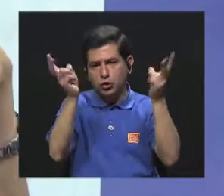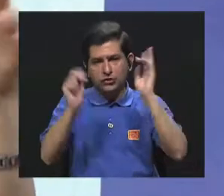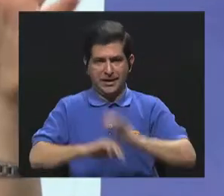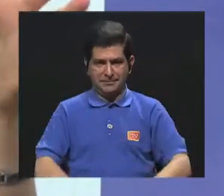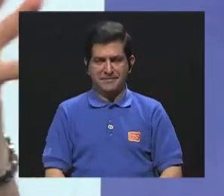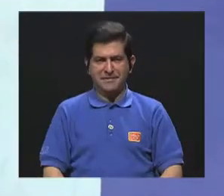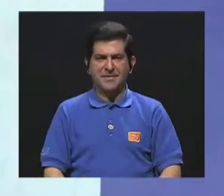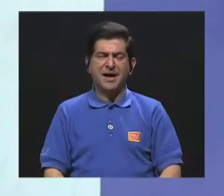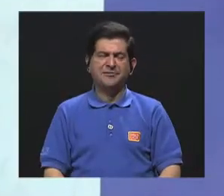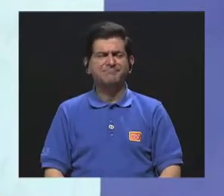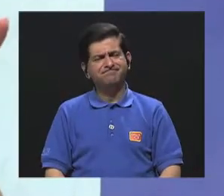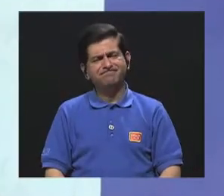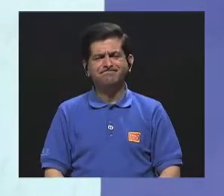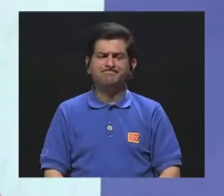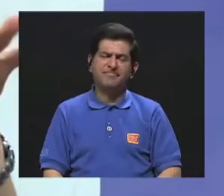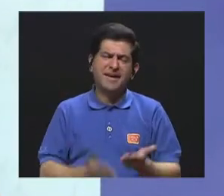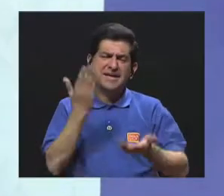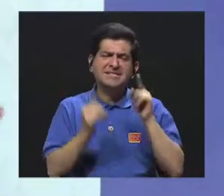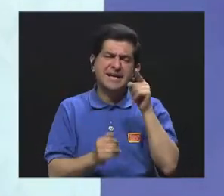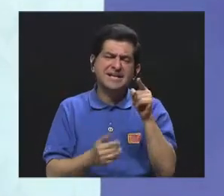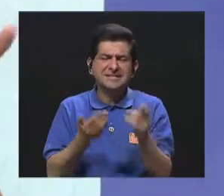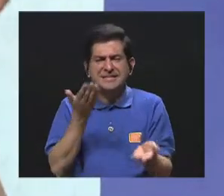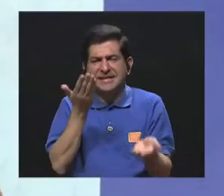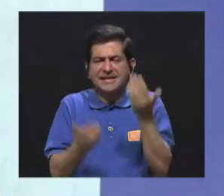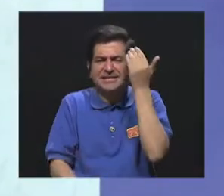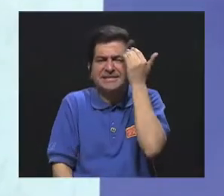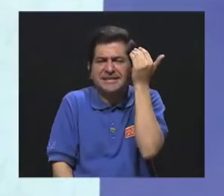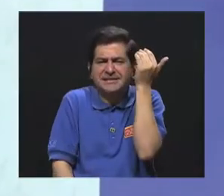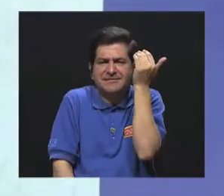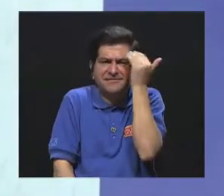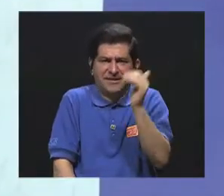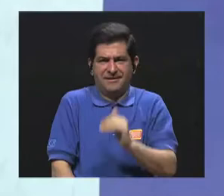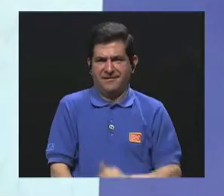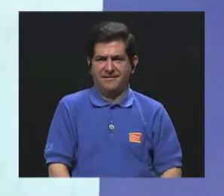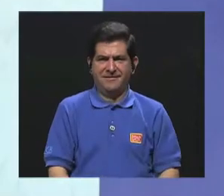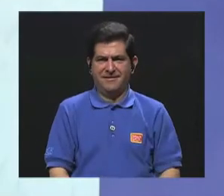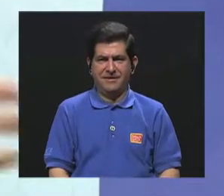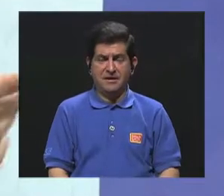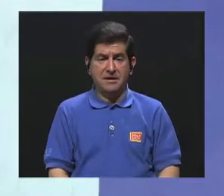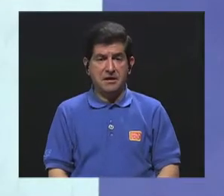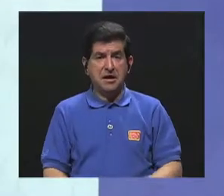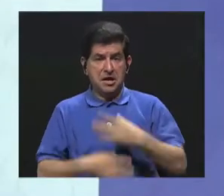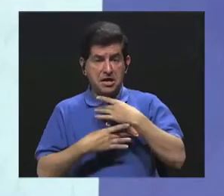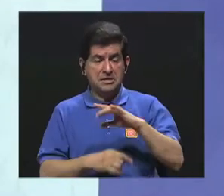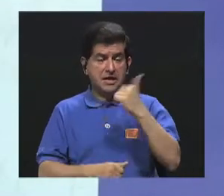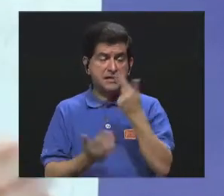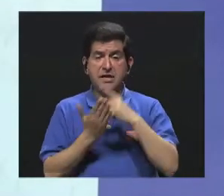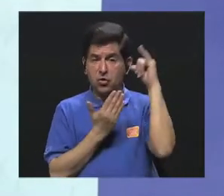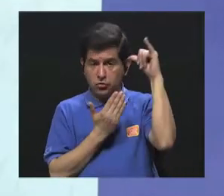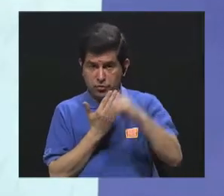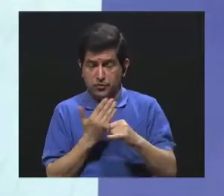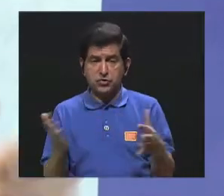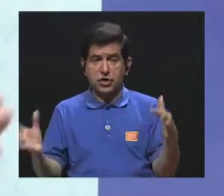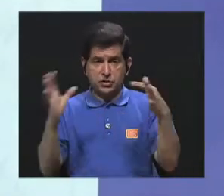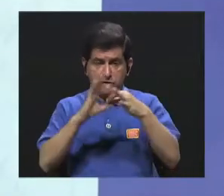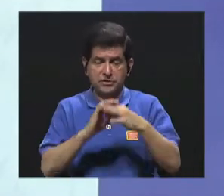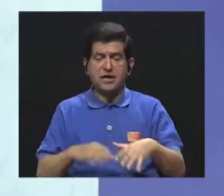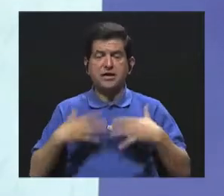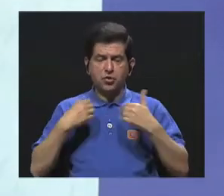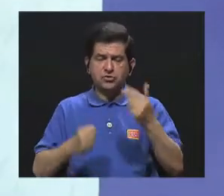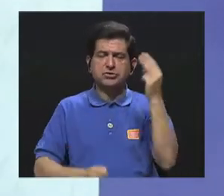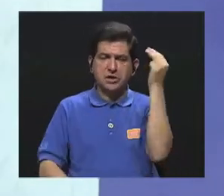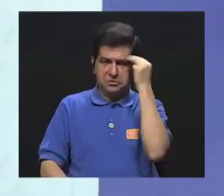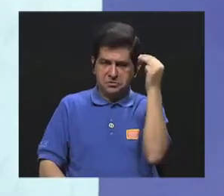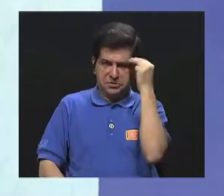porque dije, ay, bueno, él de repente sabe, porque estaba interesado en hacer otro proyecto también relacionado, uh-huh, con salud mental y no